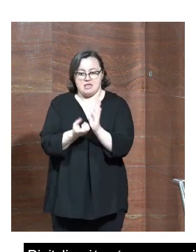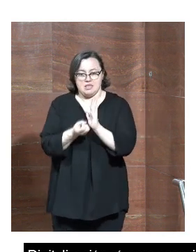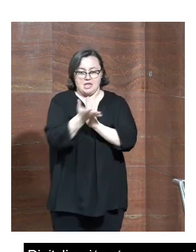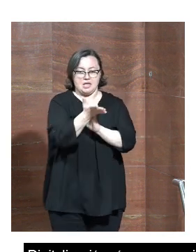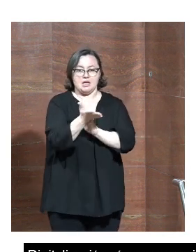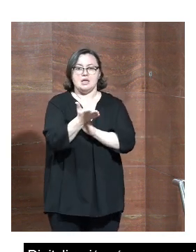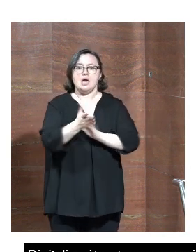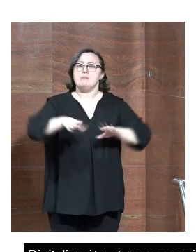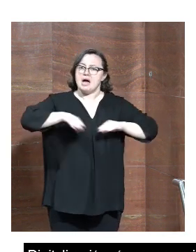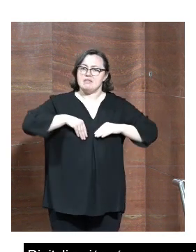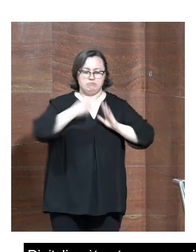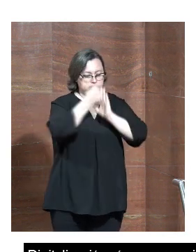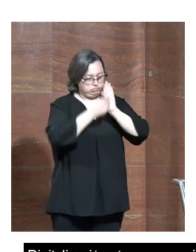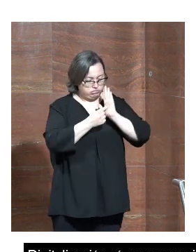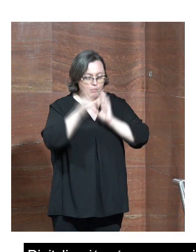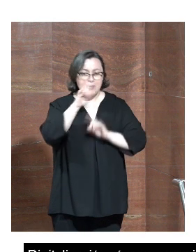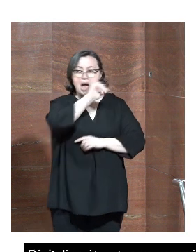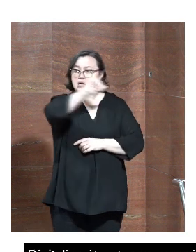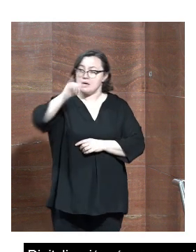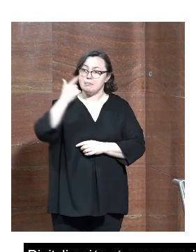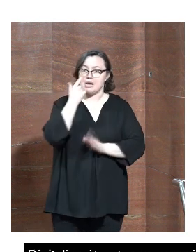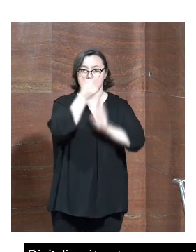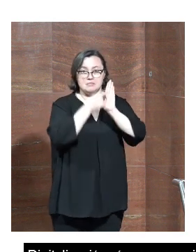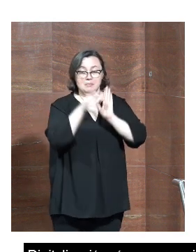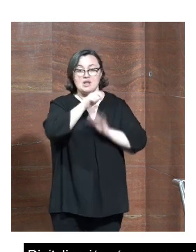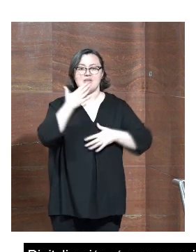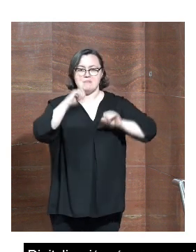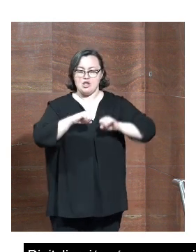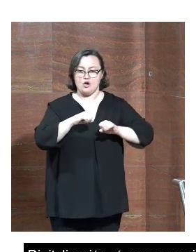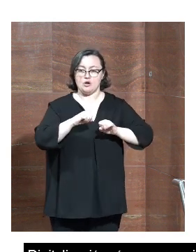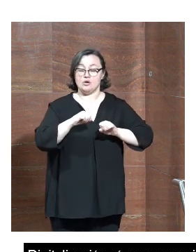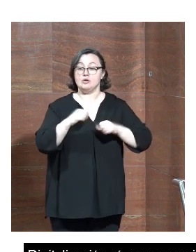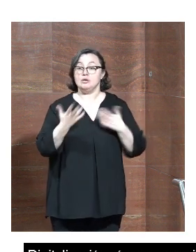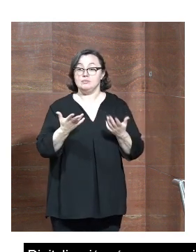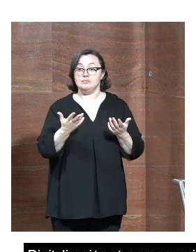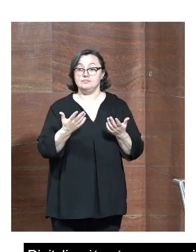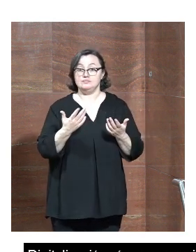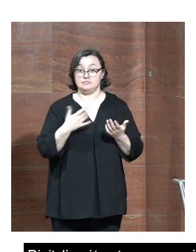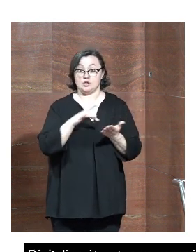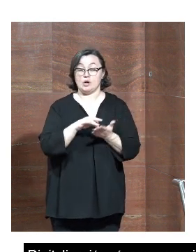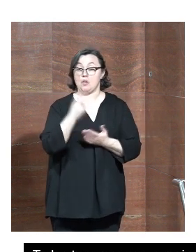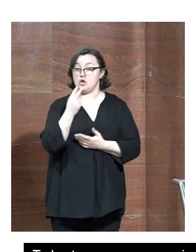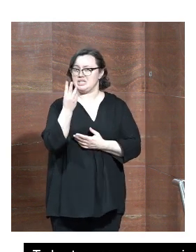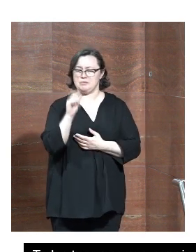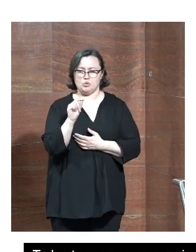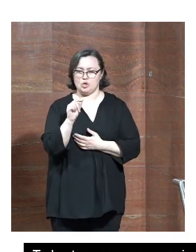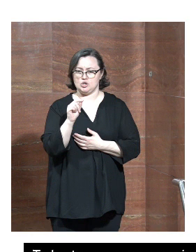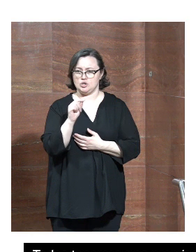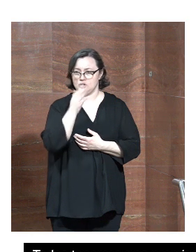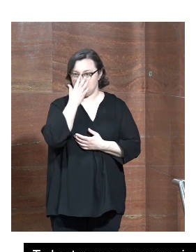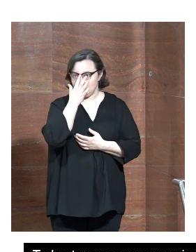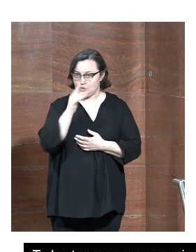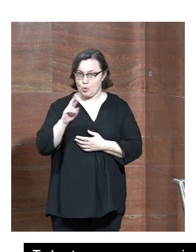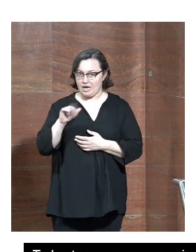ciudadano acerca de una problemática que se estaba produciendo entre las personas mayores. Ahora, en 2-3 minutos, Ricardo, porque yo creo